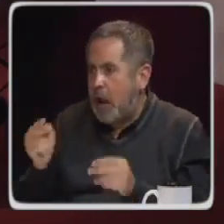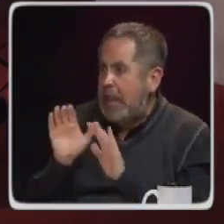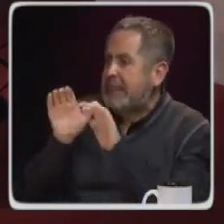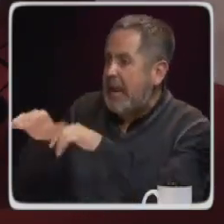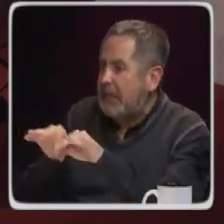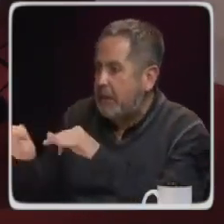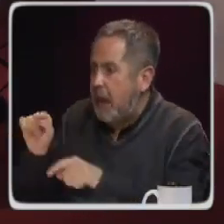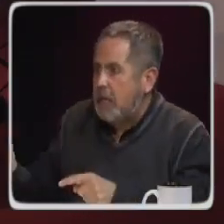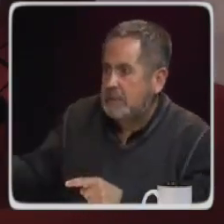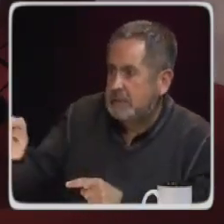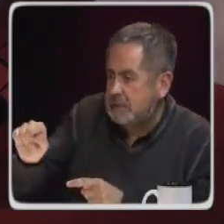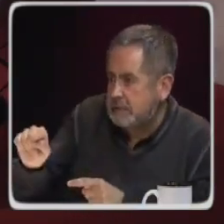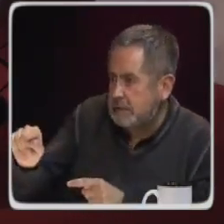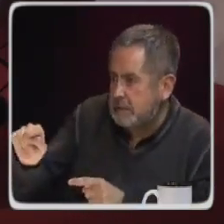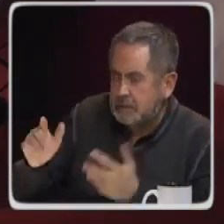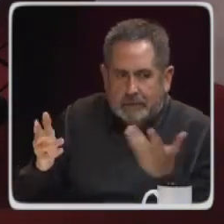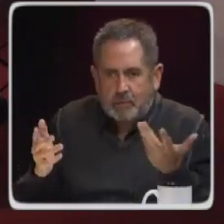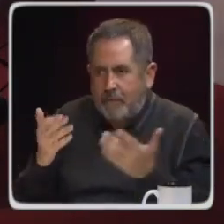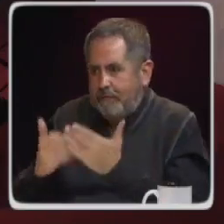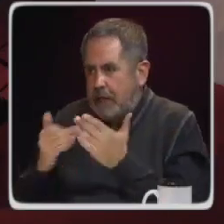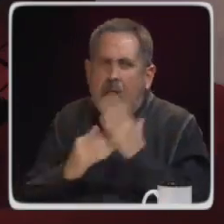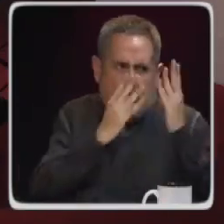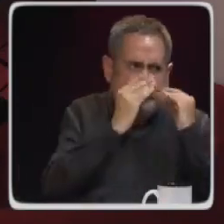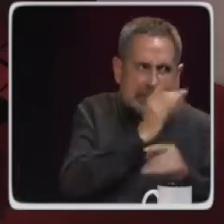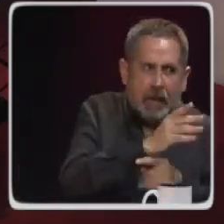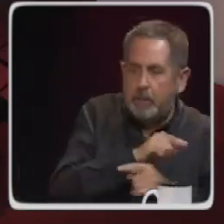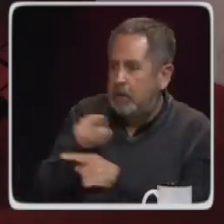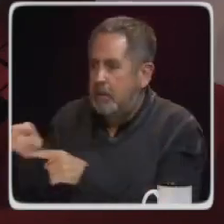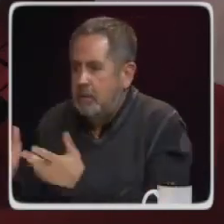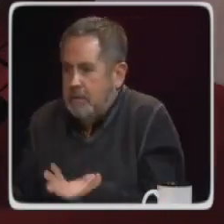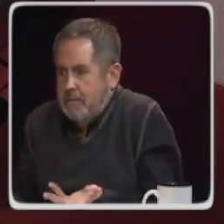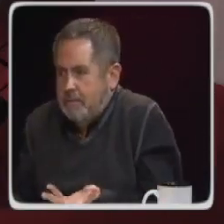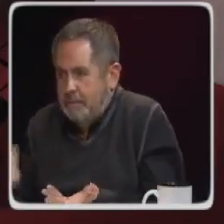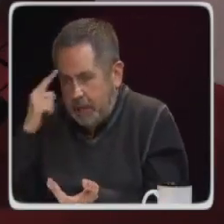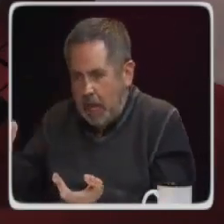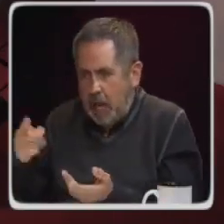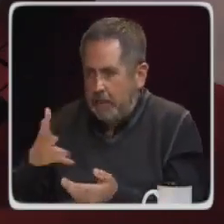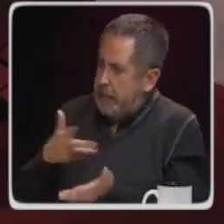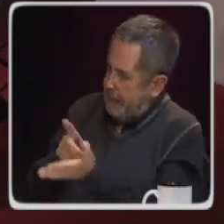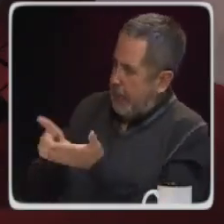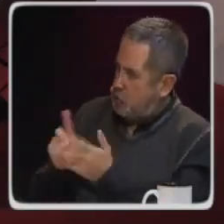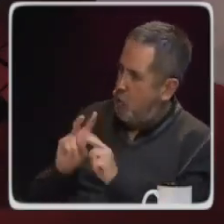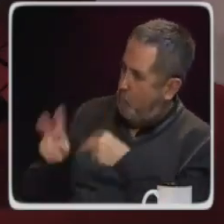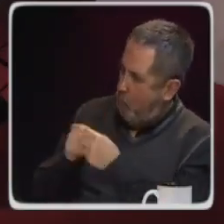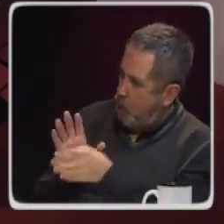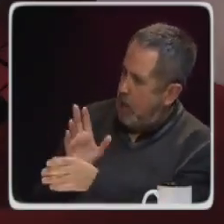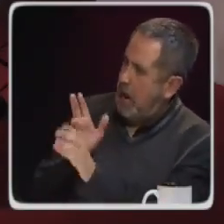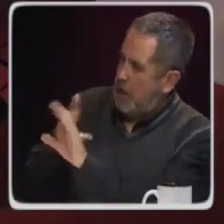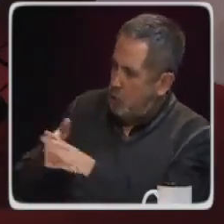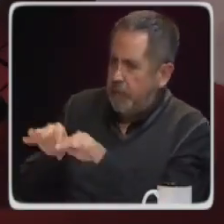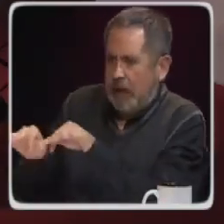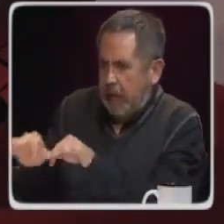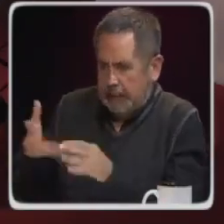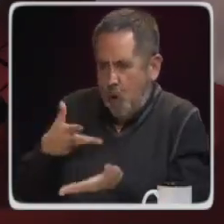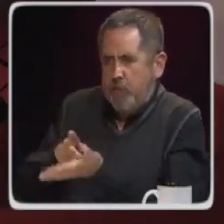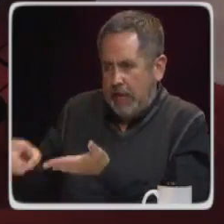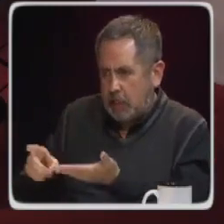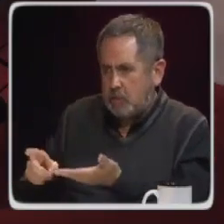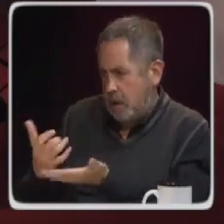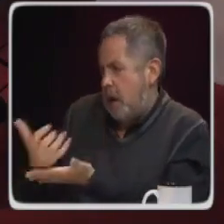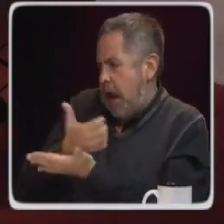estas ideas de los clubes de Toby. Hoy entendemos que las personas de la diversidad sexual también tienen que tener una representación y lo vemos